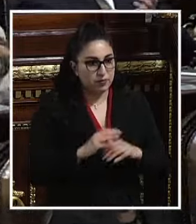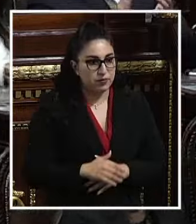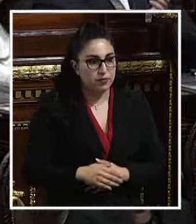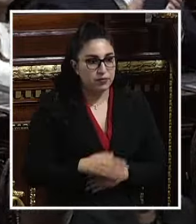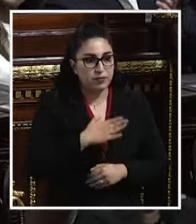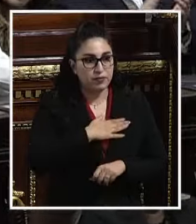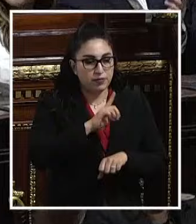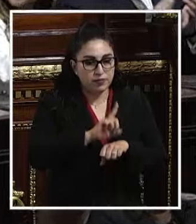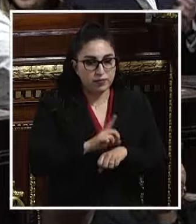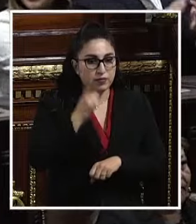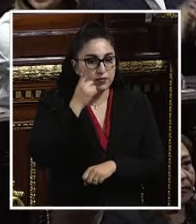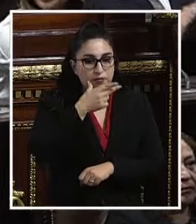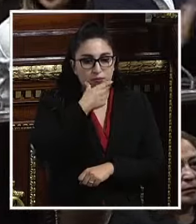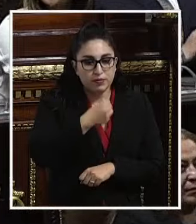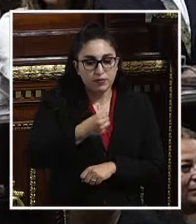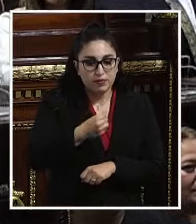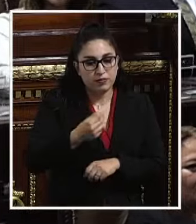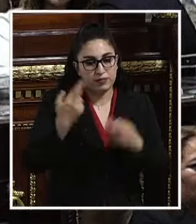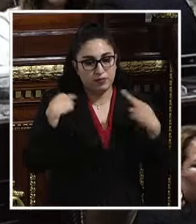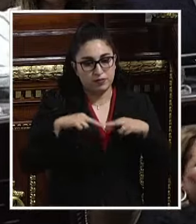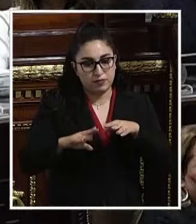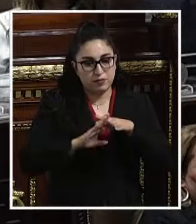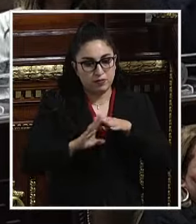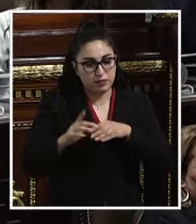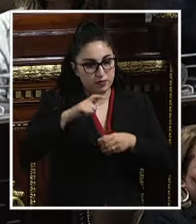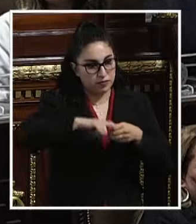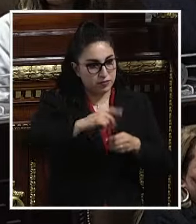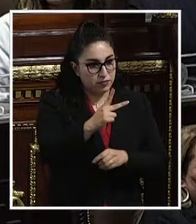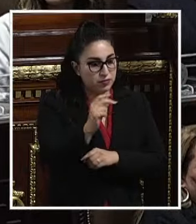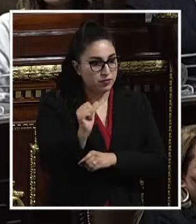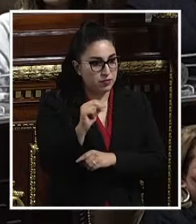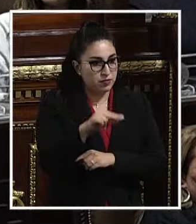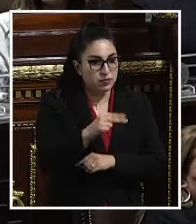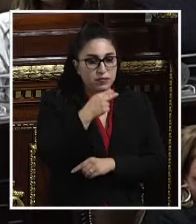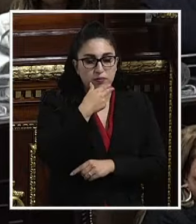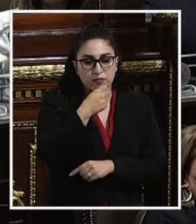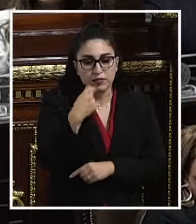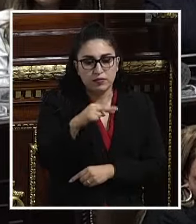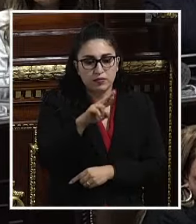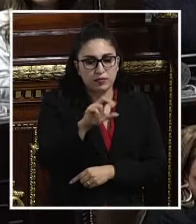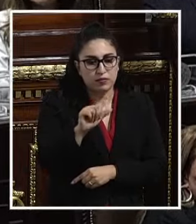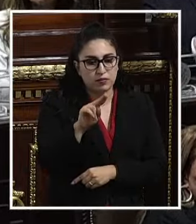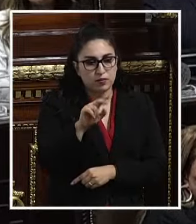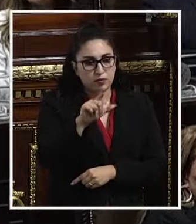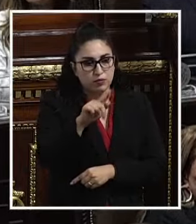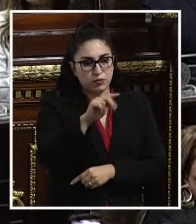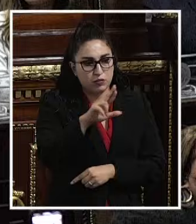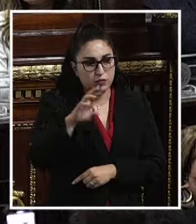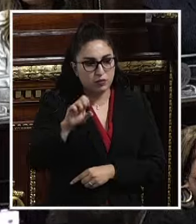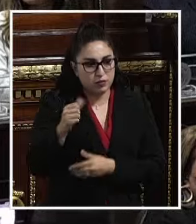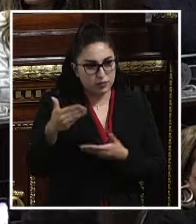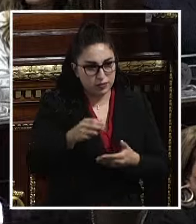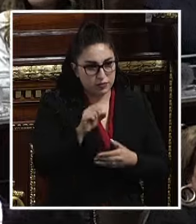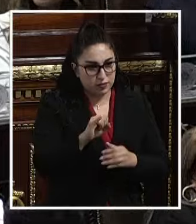Buenos días, diputado migrante, orgullosamente de Acción Nacional, Raúl Torres, presente.